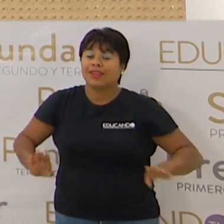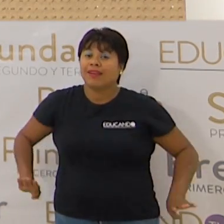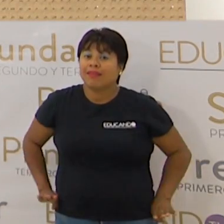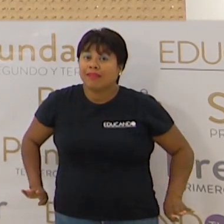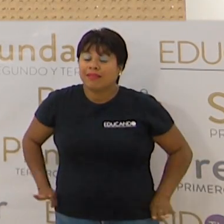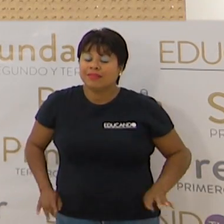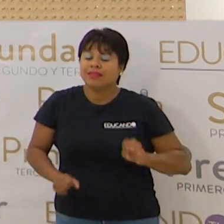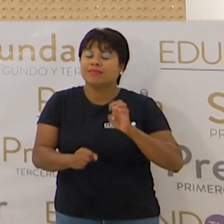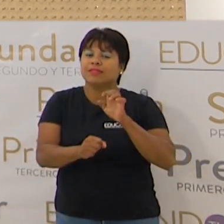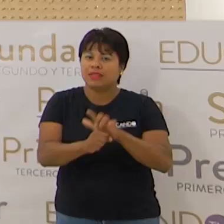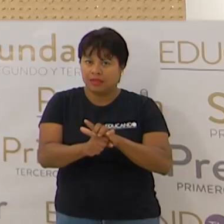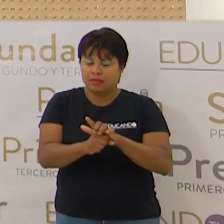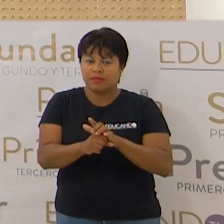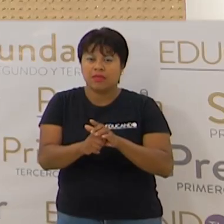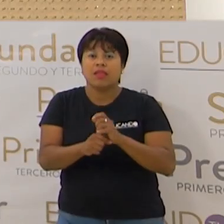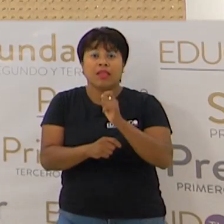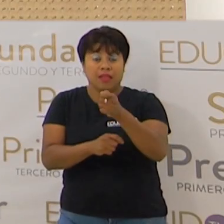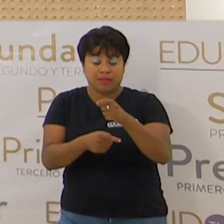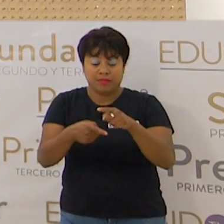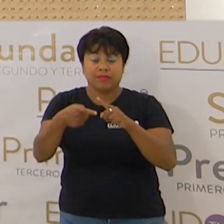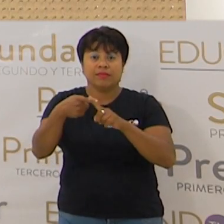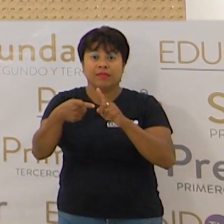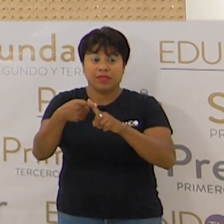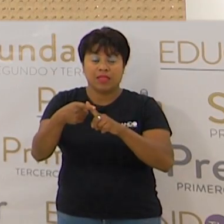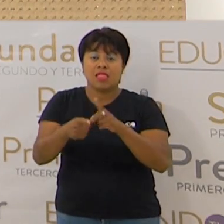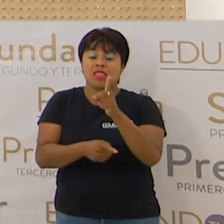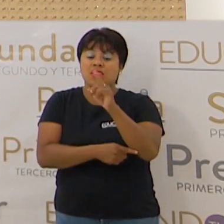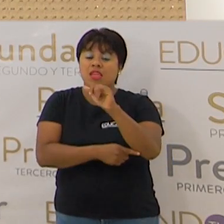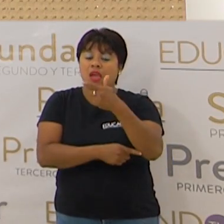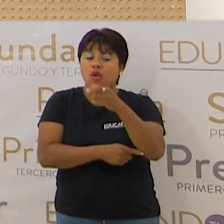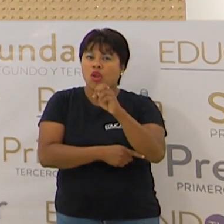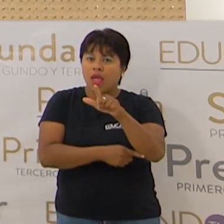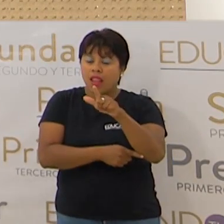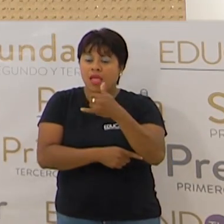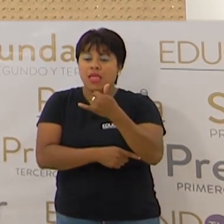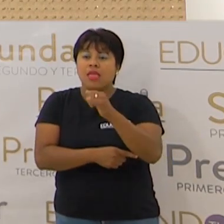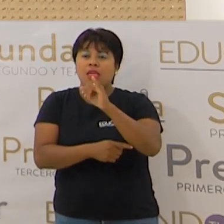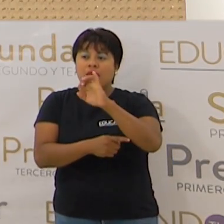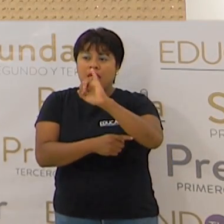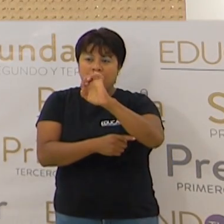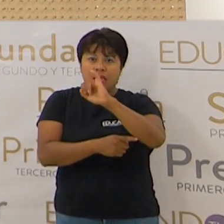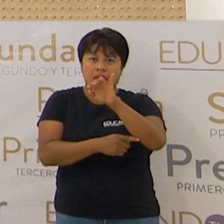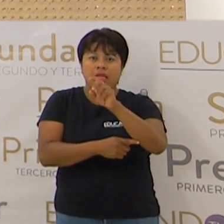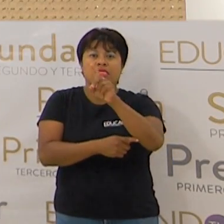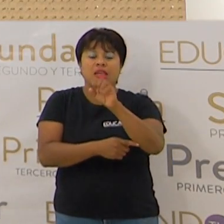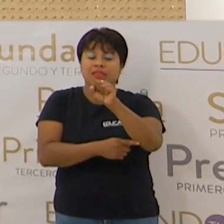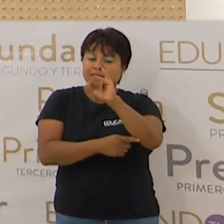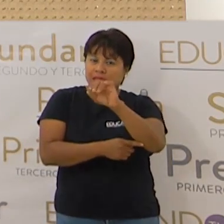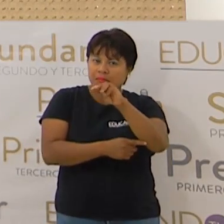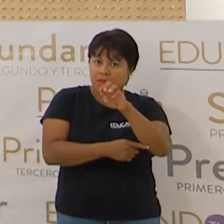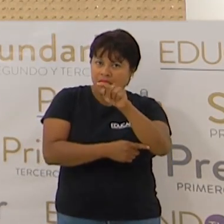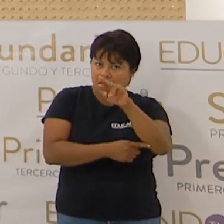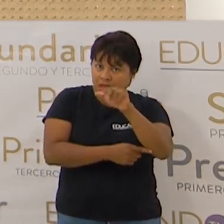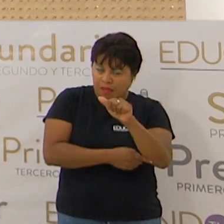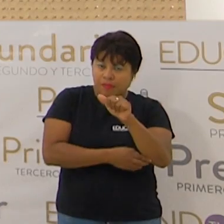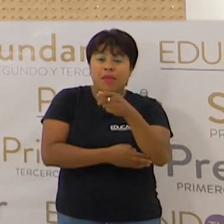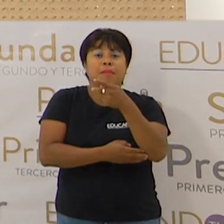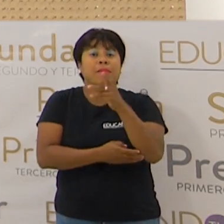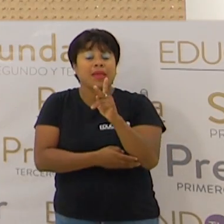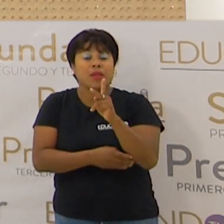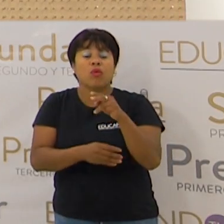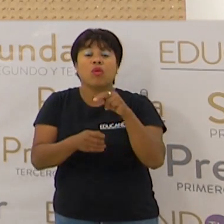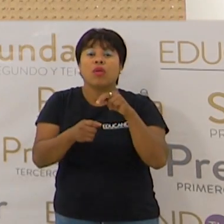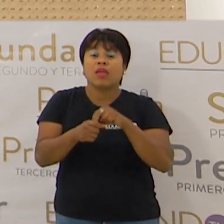características específicas, como son las diagonales y los ejes de simetría, pero en